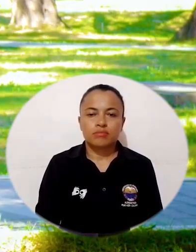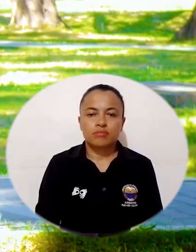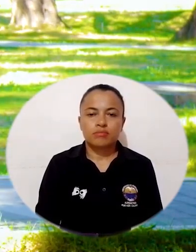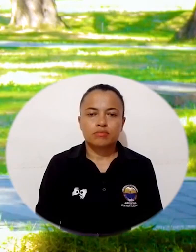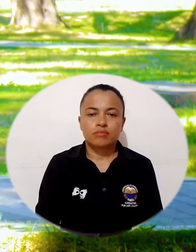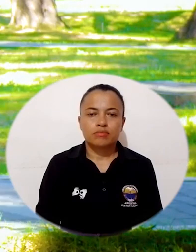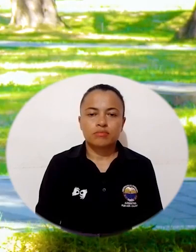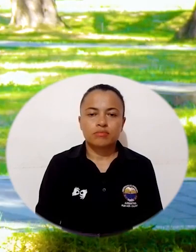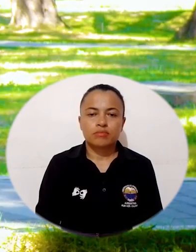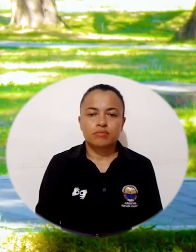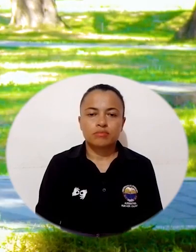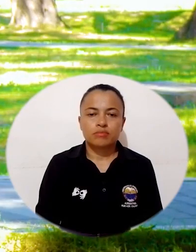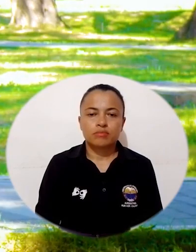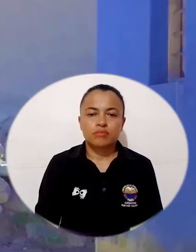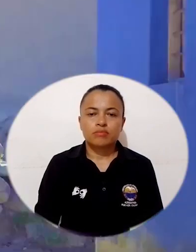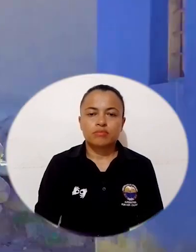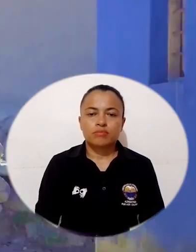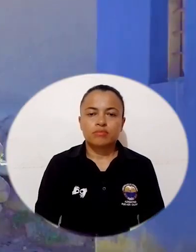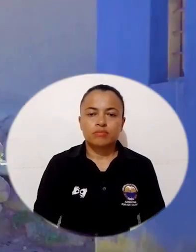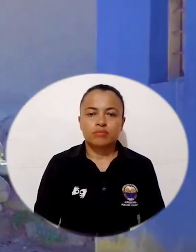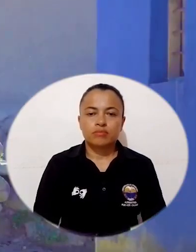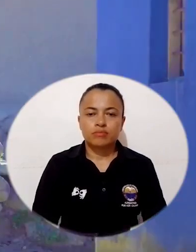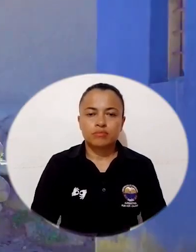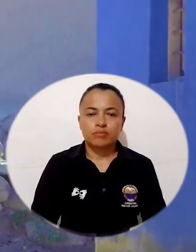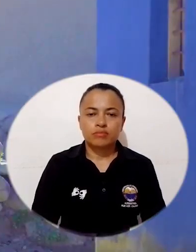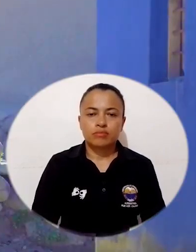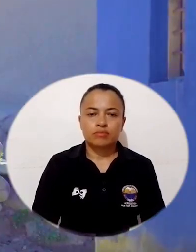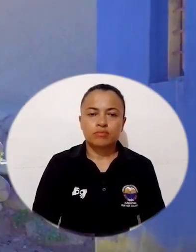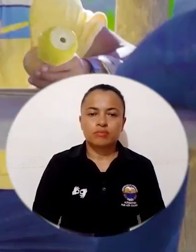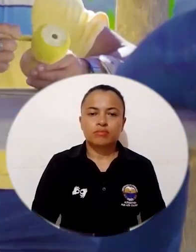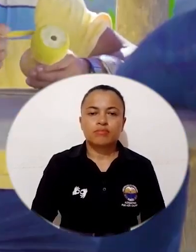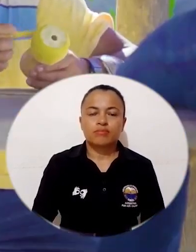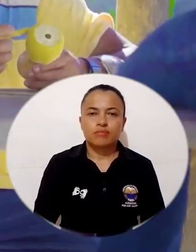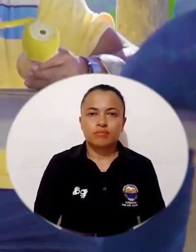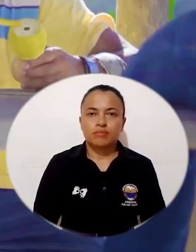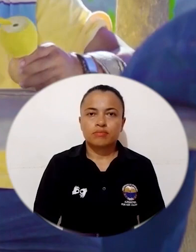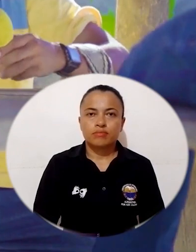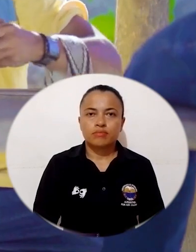articulación que permita un reconocimiento hacia la autonomía.